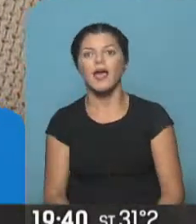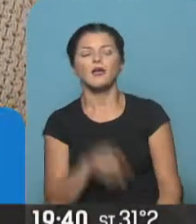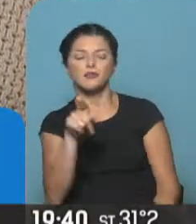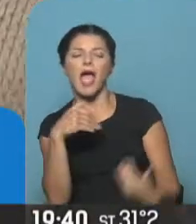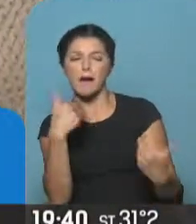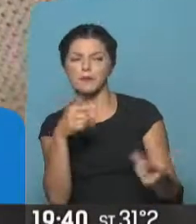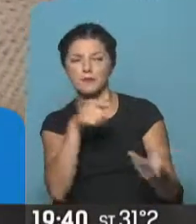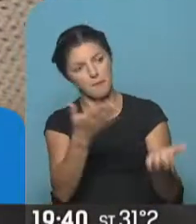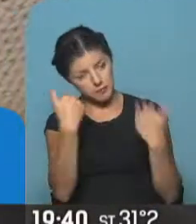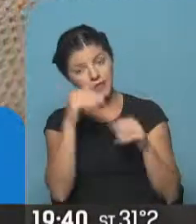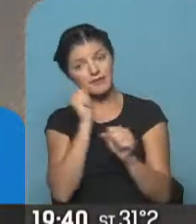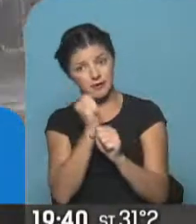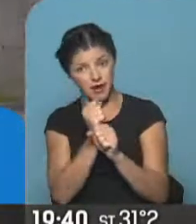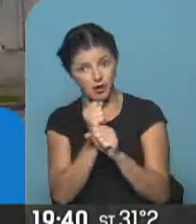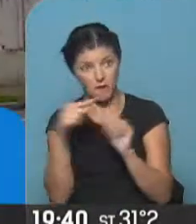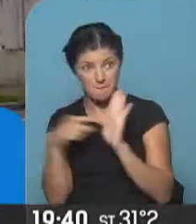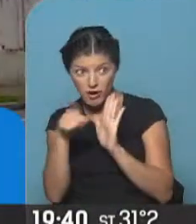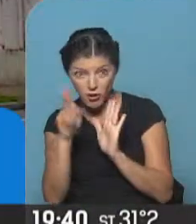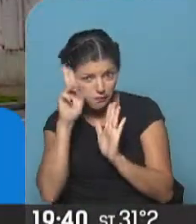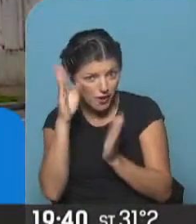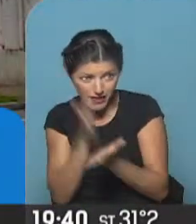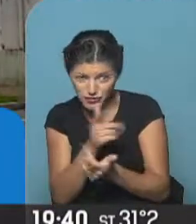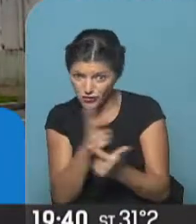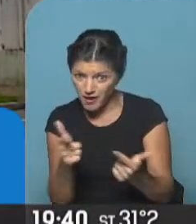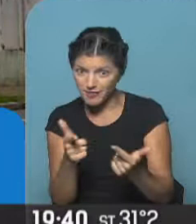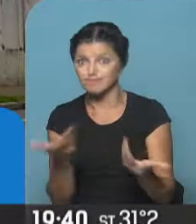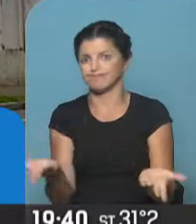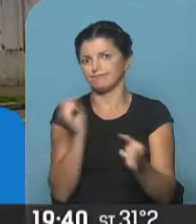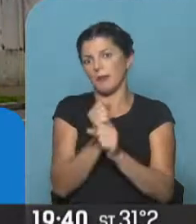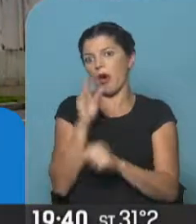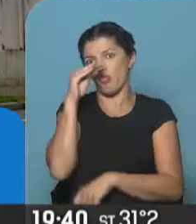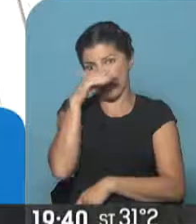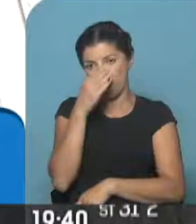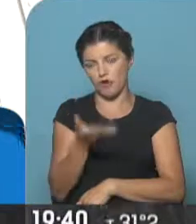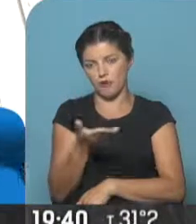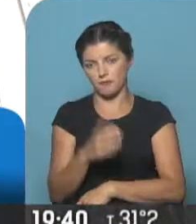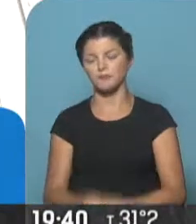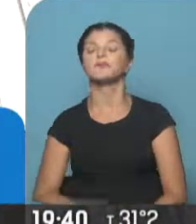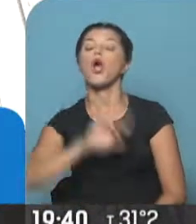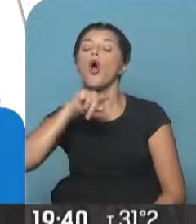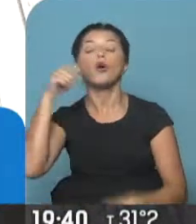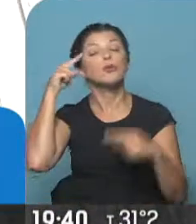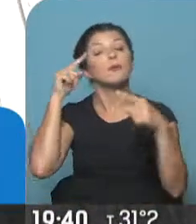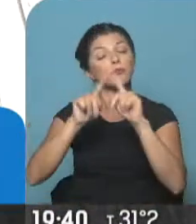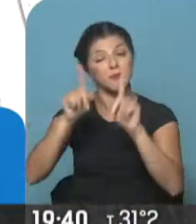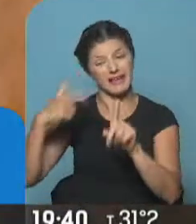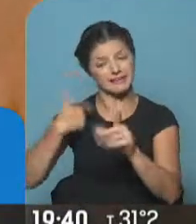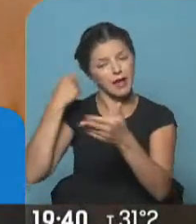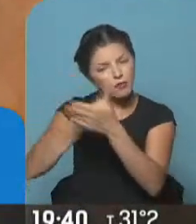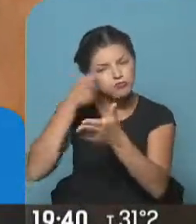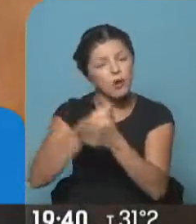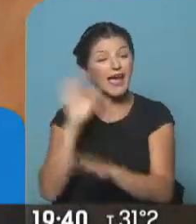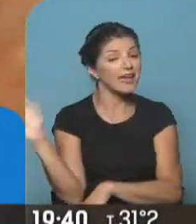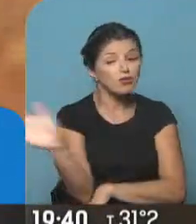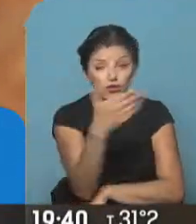trabajar, y que está trabajando en negro. Otro de los objetivos del sindicato es que en las cárceles federales todos cobren el